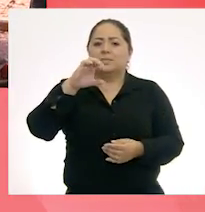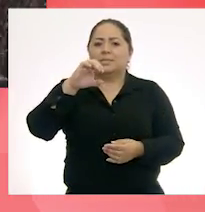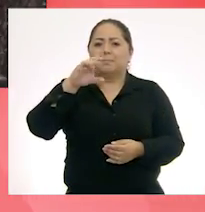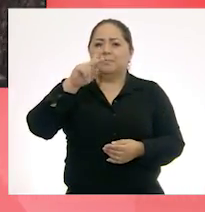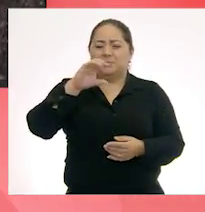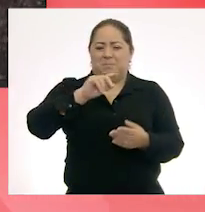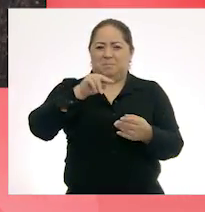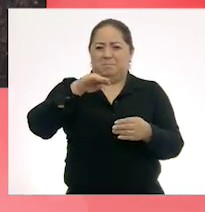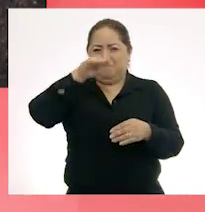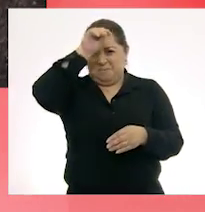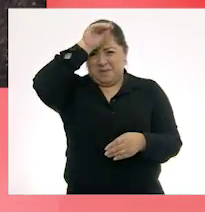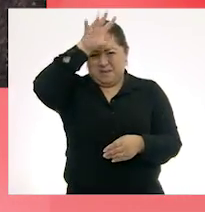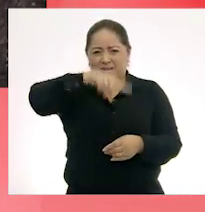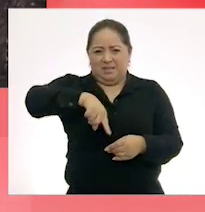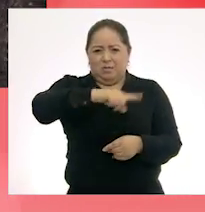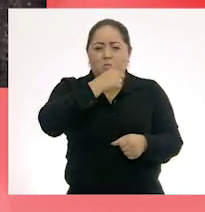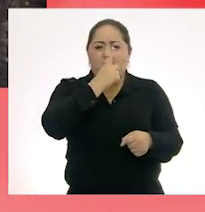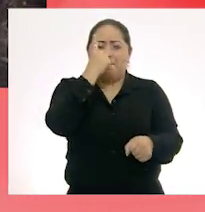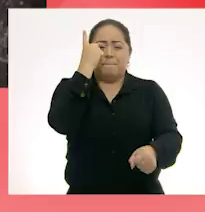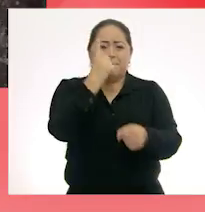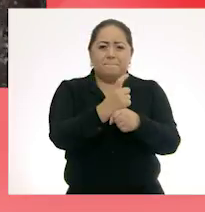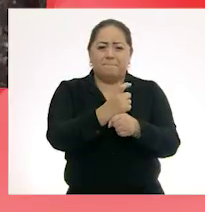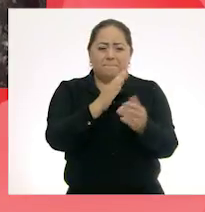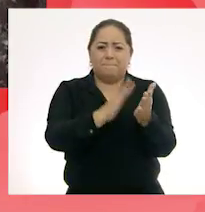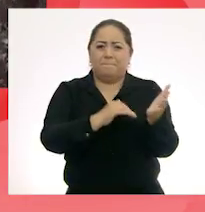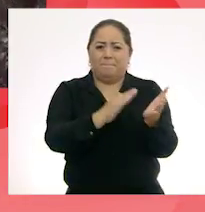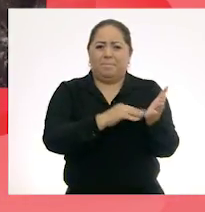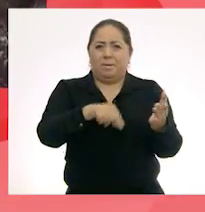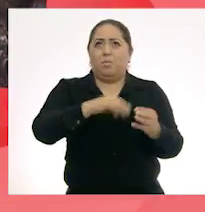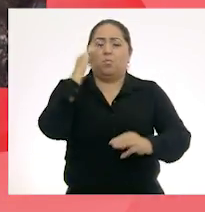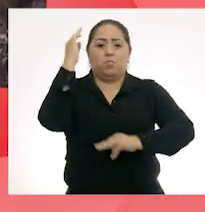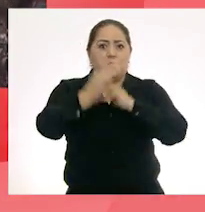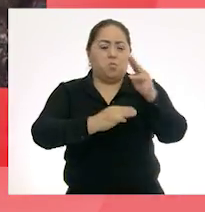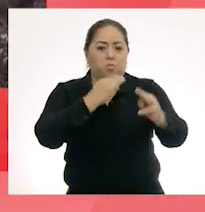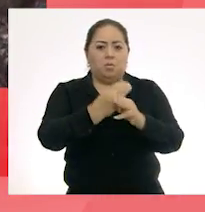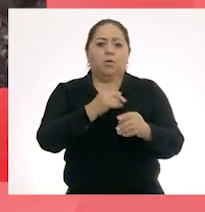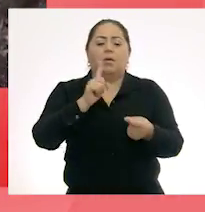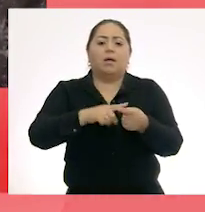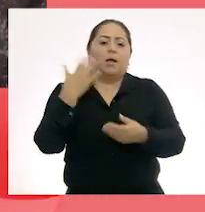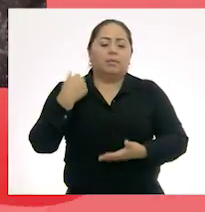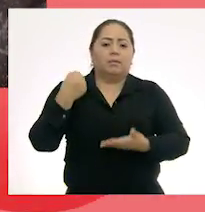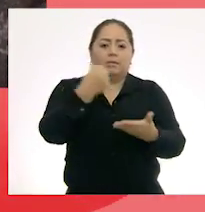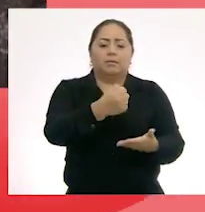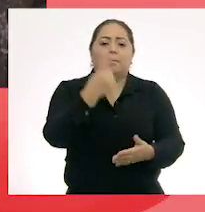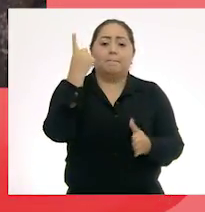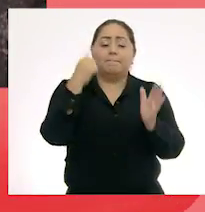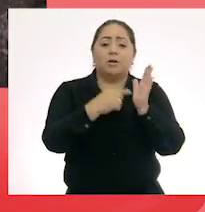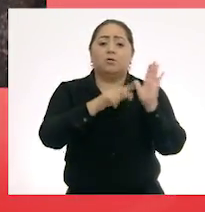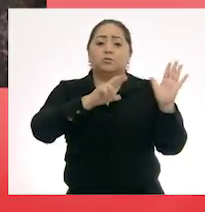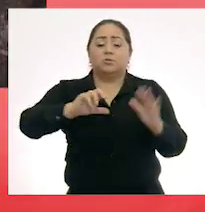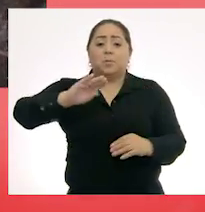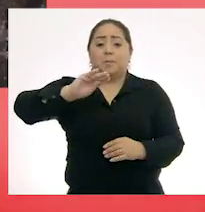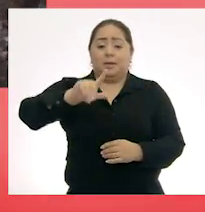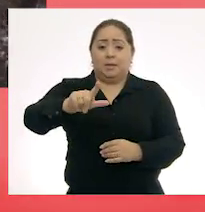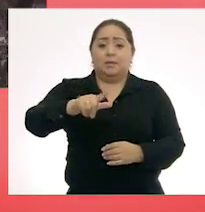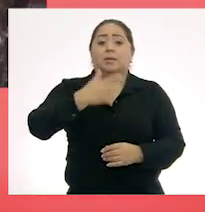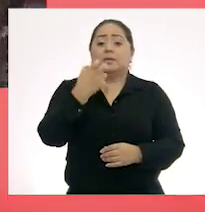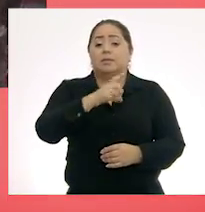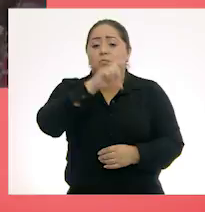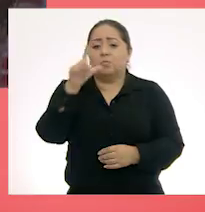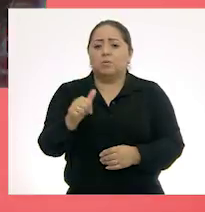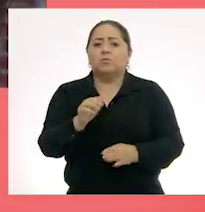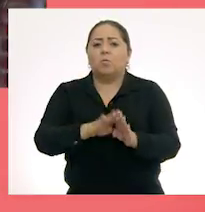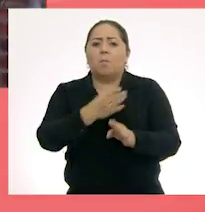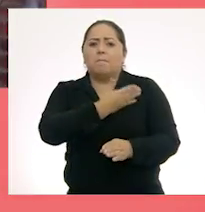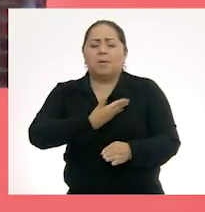minera. Este título es el primer título de ópalos en el mundo. Lo otorgaron en 1897 y por ahí lo otorgó